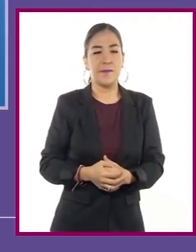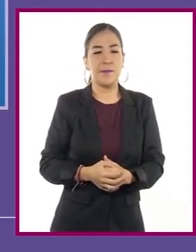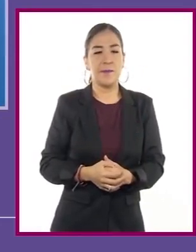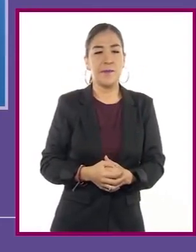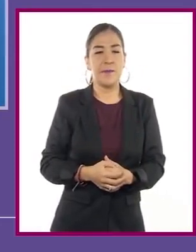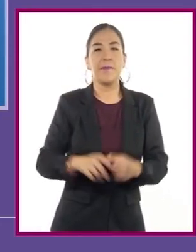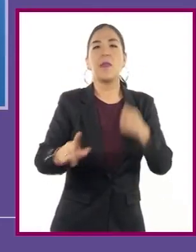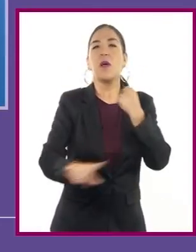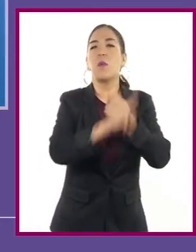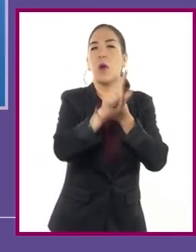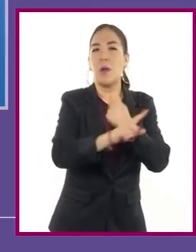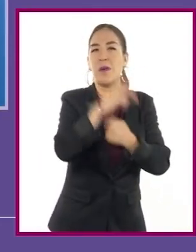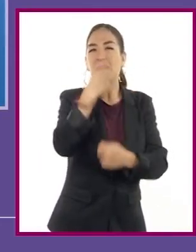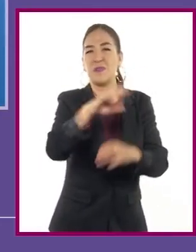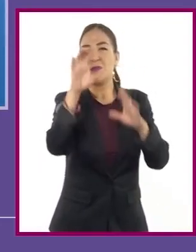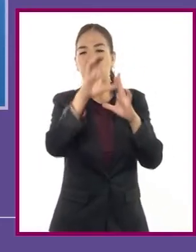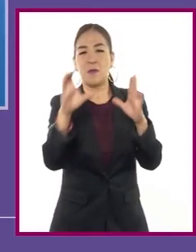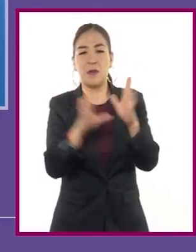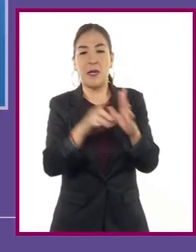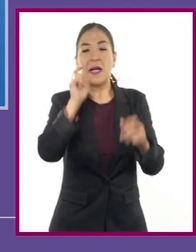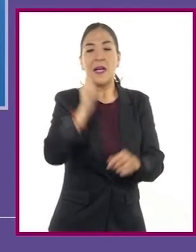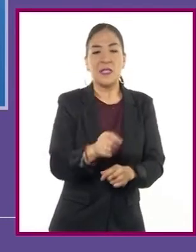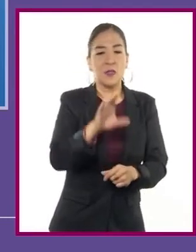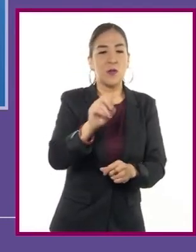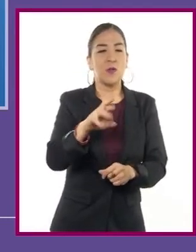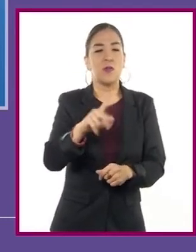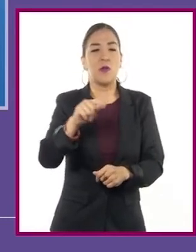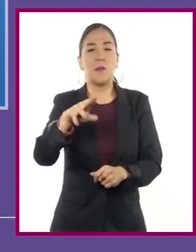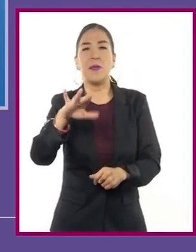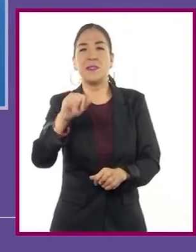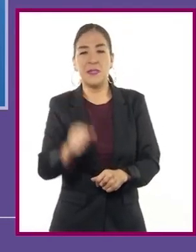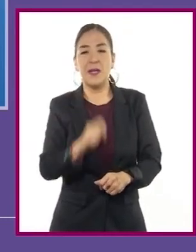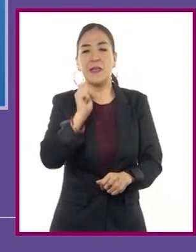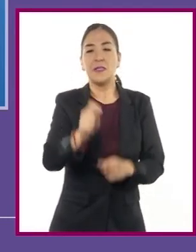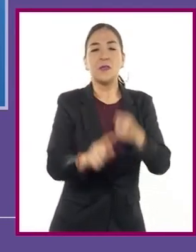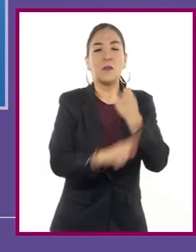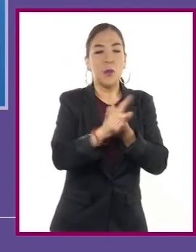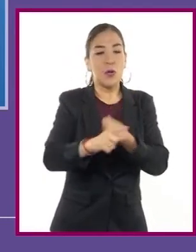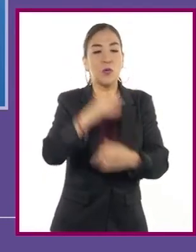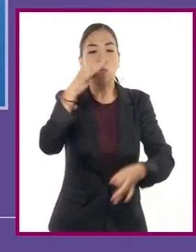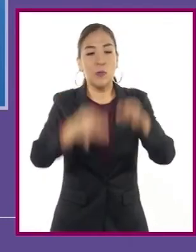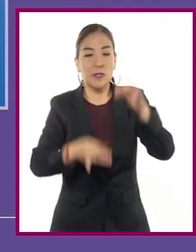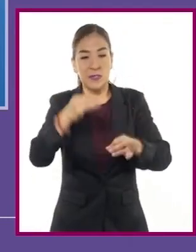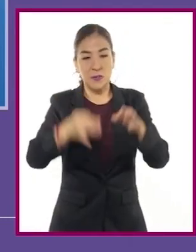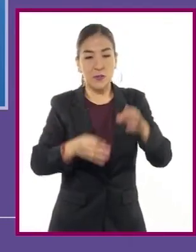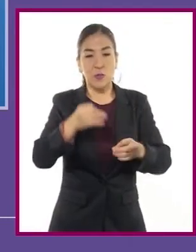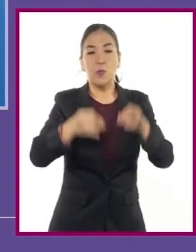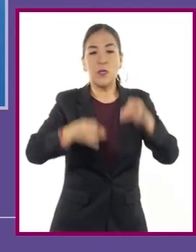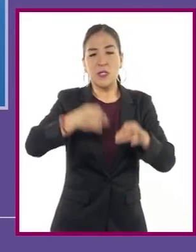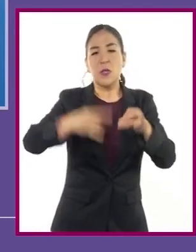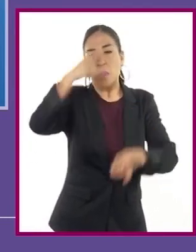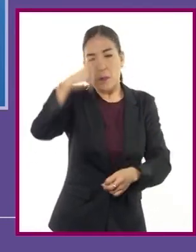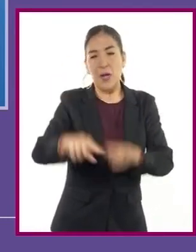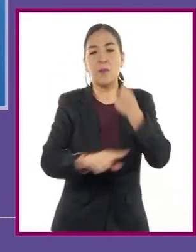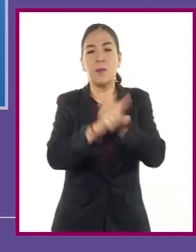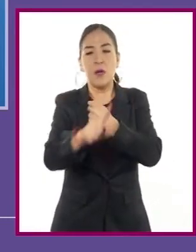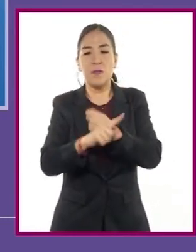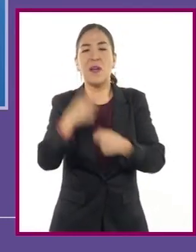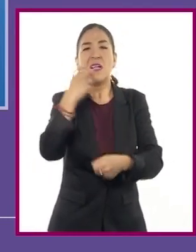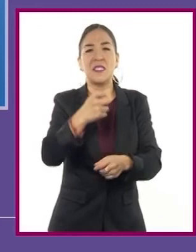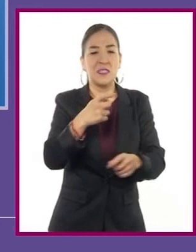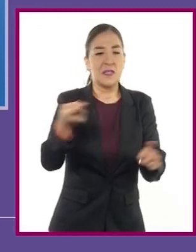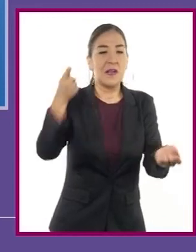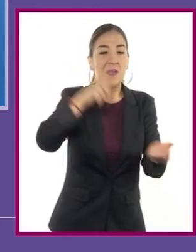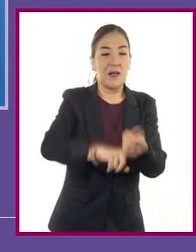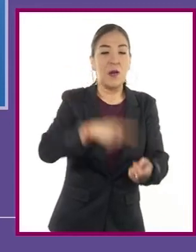Controversia constitucional. Es un juicio que se promueve para resolver los conflictos que surjan entre las órdenes